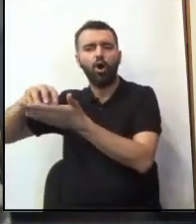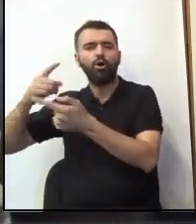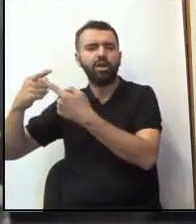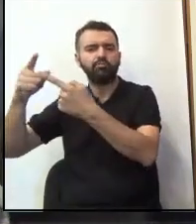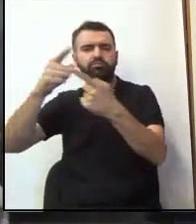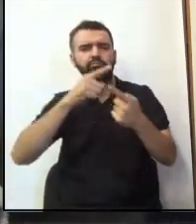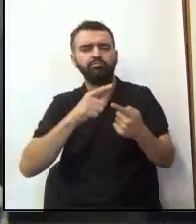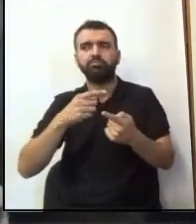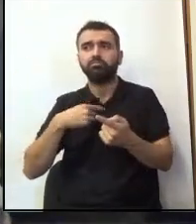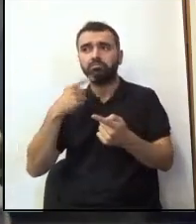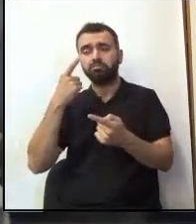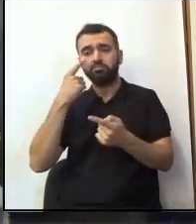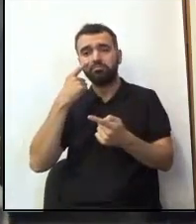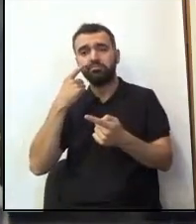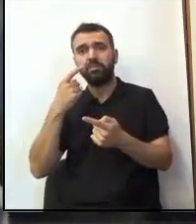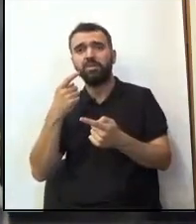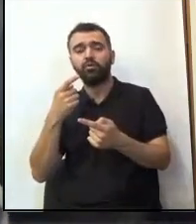me tocó conocer